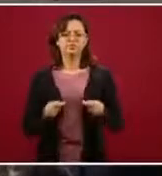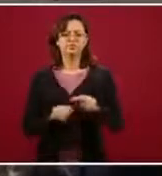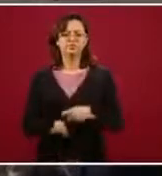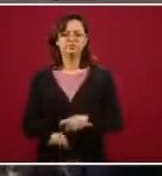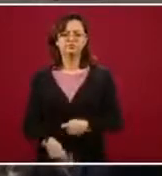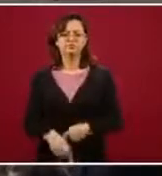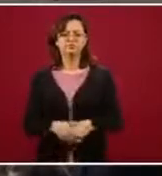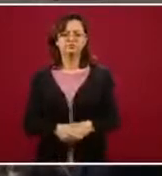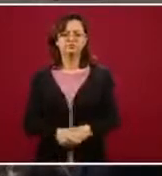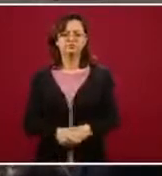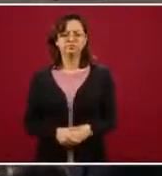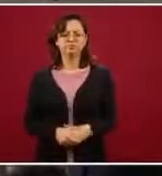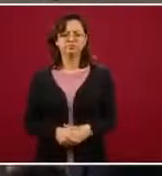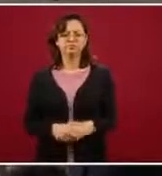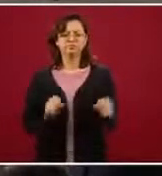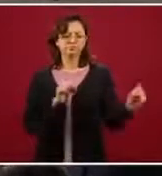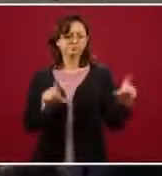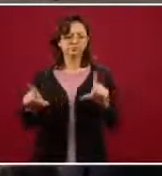por favor.